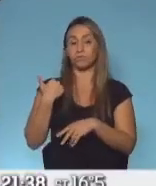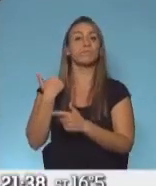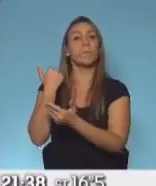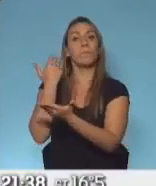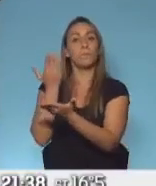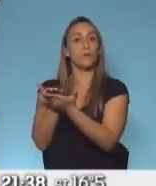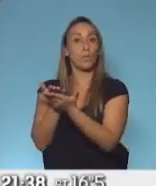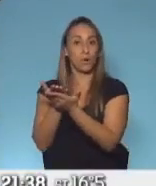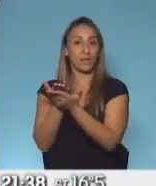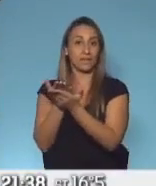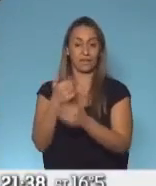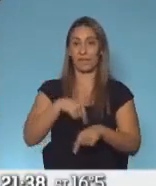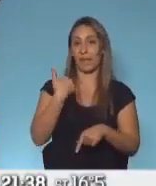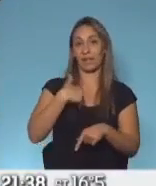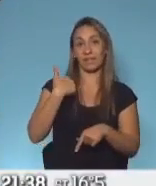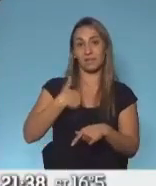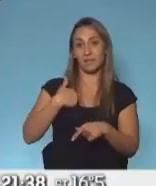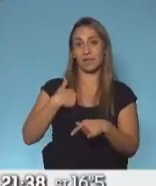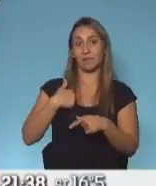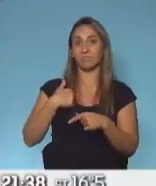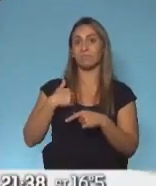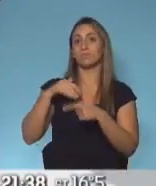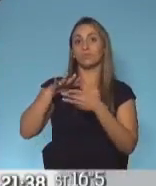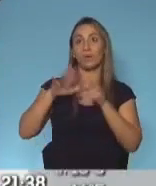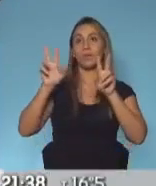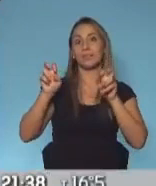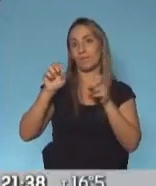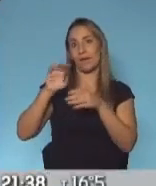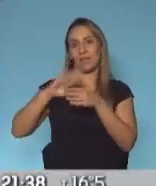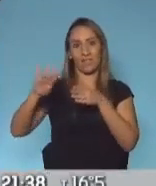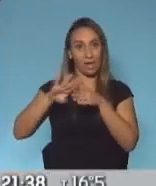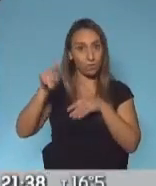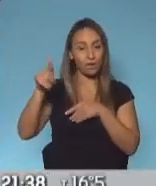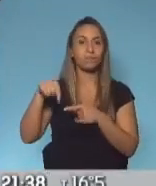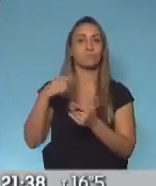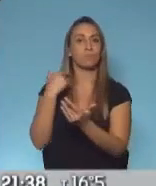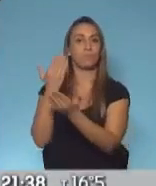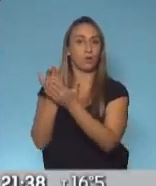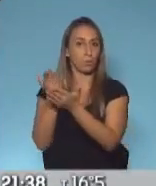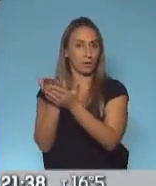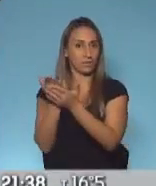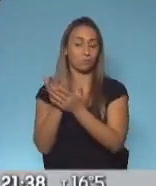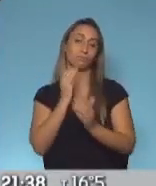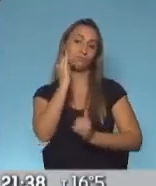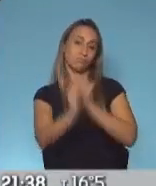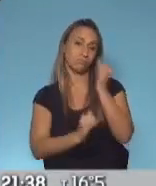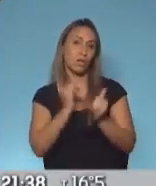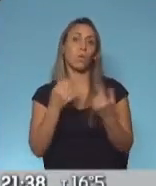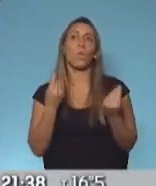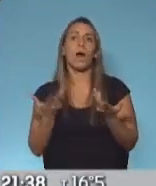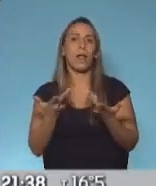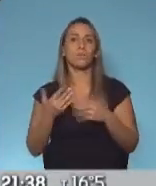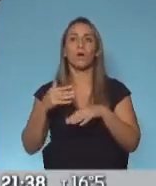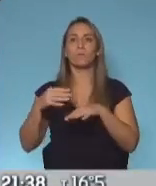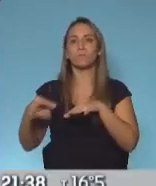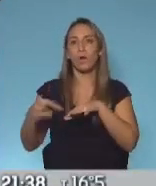de la propuesta de Argentina en materia de deuda y cuál es la realidad de la Argentina para poder cumplir los compromisos en los próximos años.